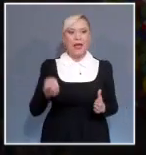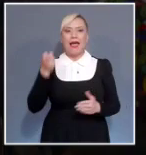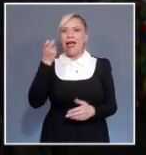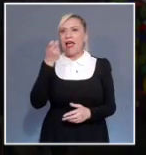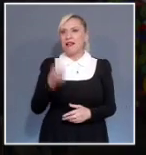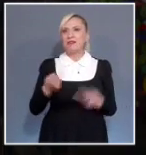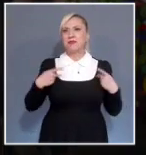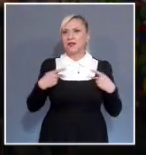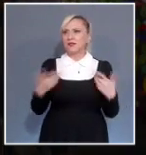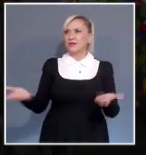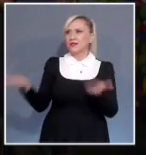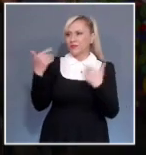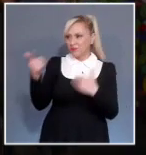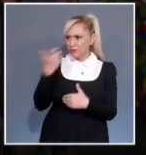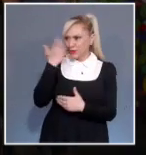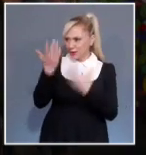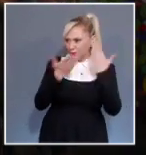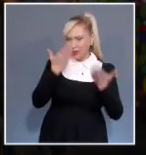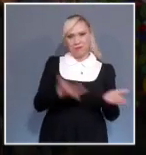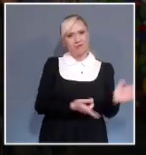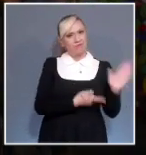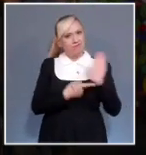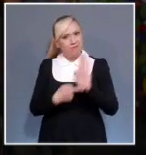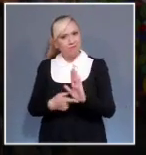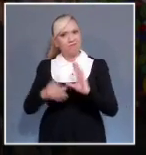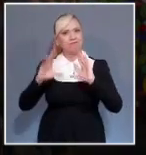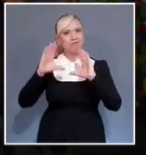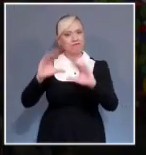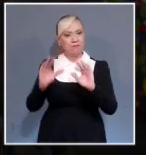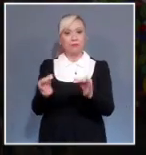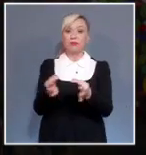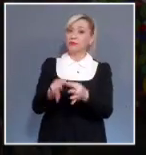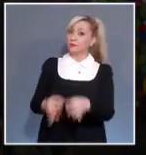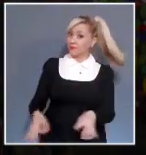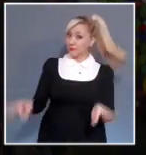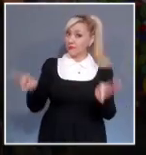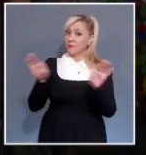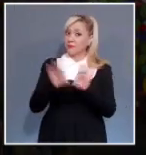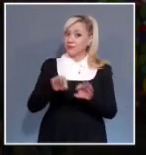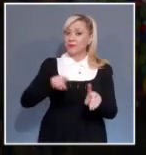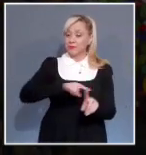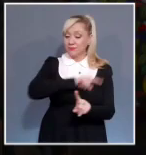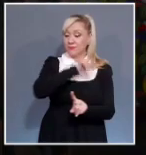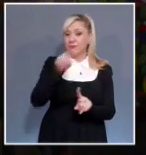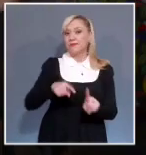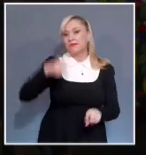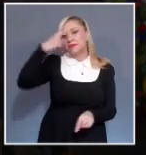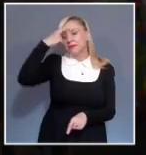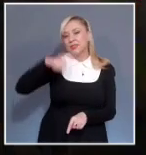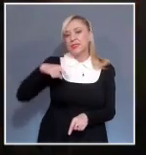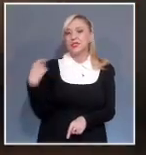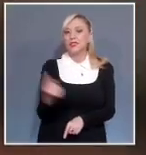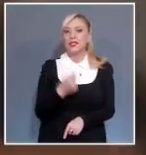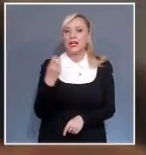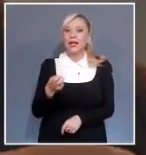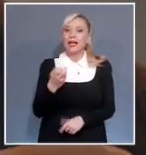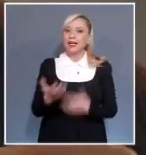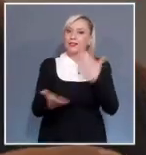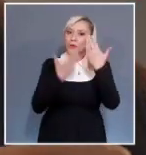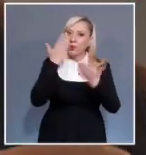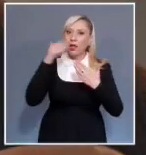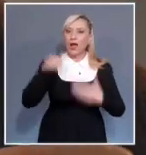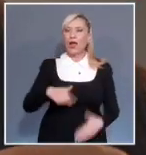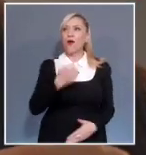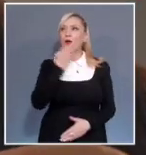hace mostrar la relevancia de estas disciplinas para lo contemporáneo. Ese es el reto del Colegio Nacional. No se